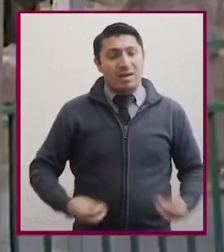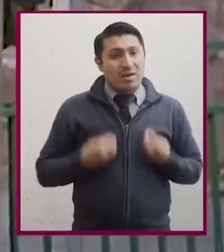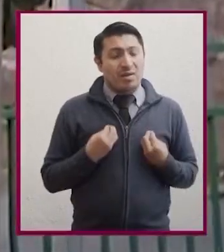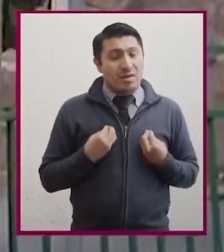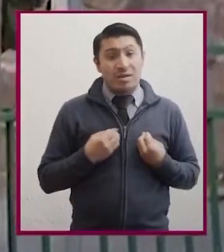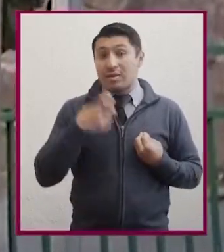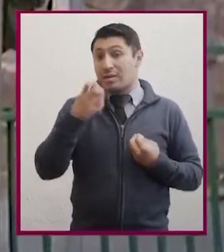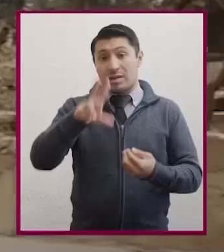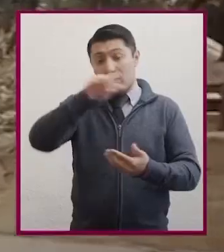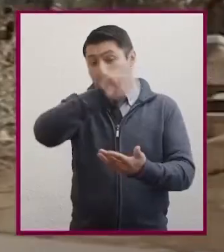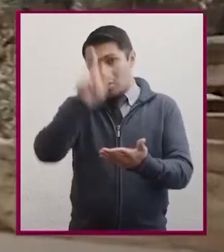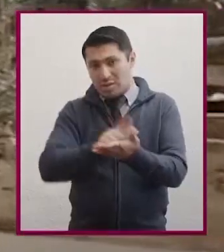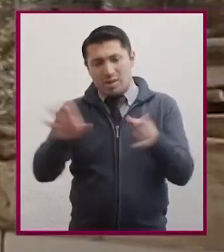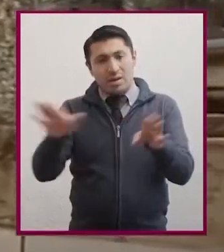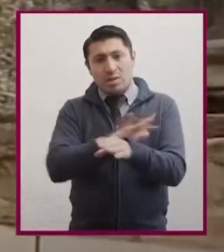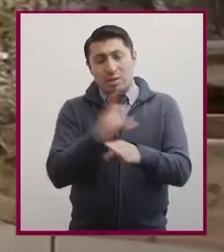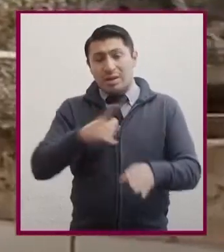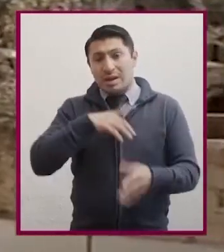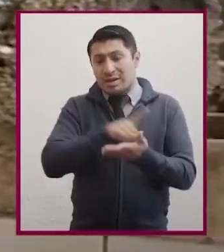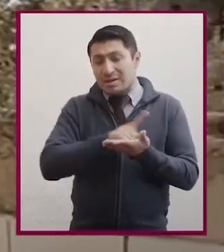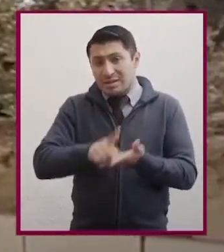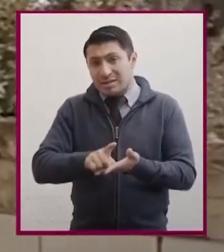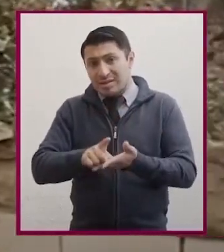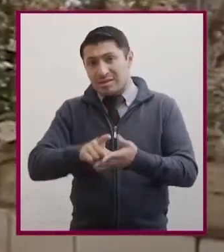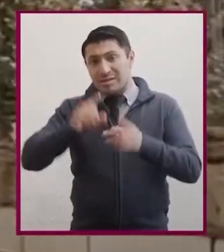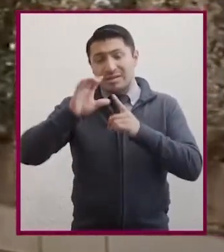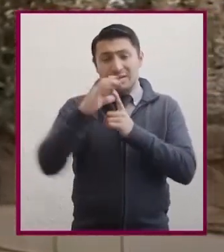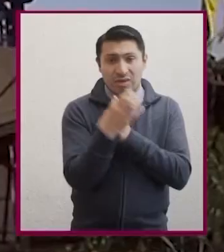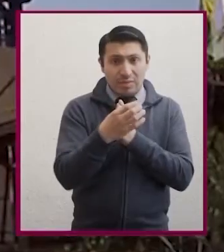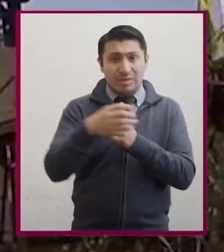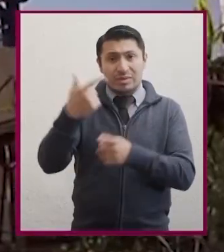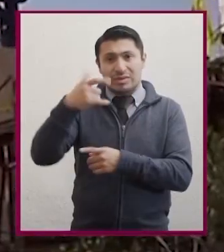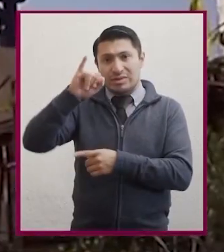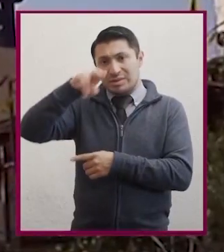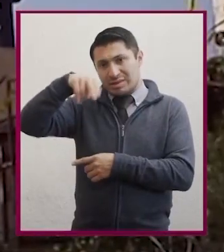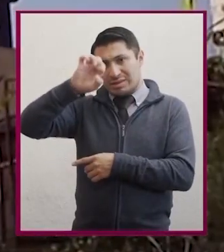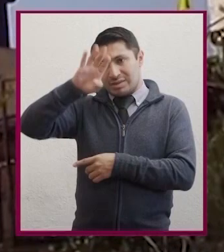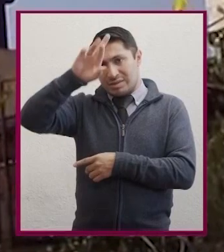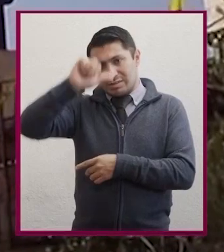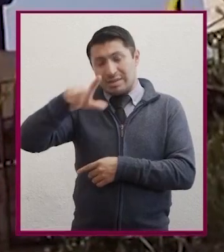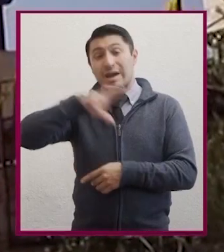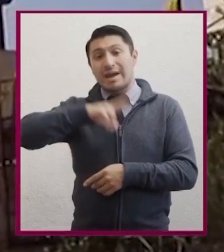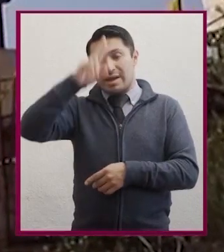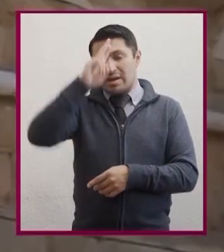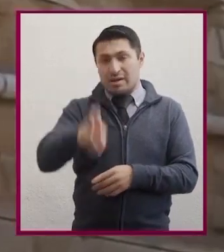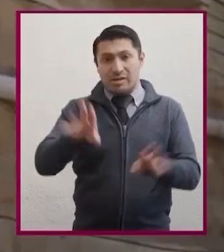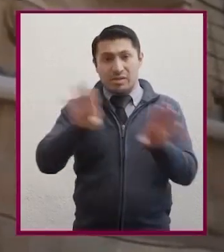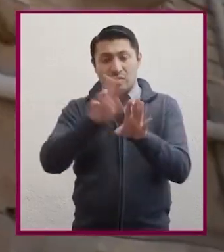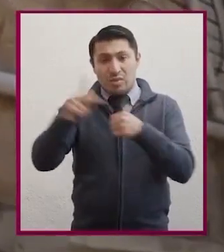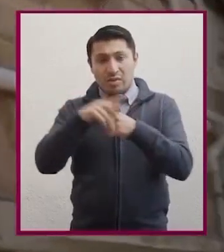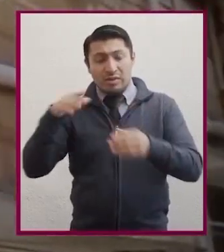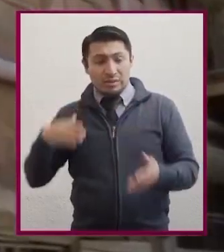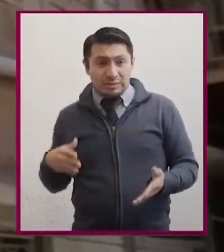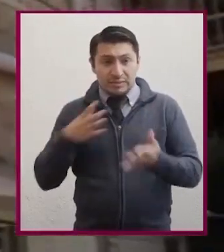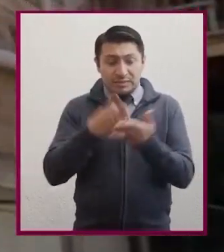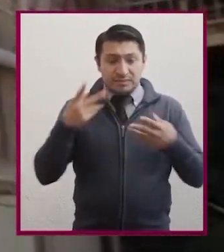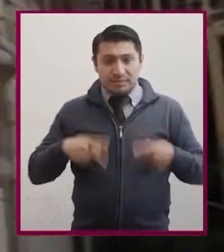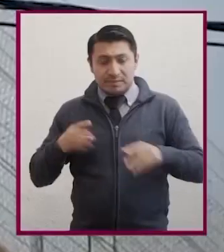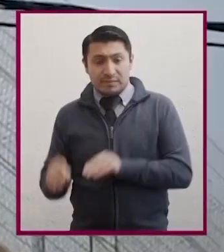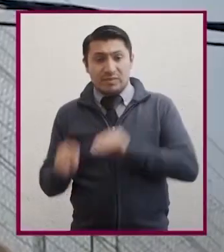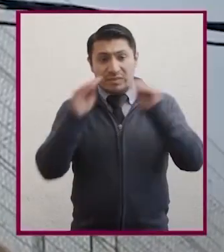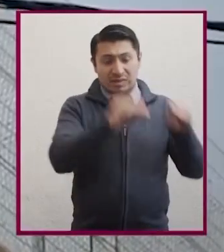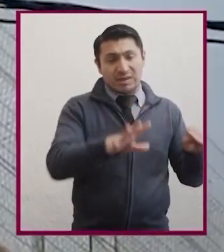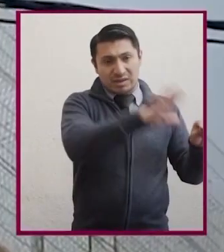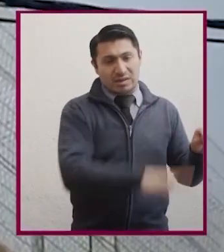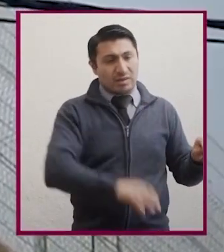Su ilegalidad se basa en la declaración de la Convención de Ginebra, que prohíbe que un país traspase su población a un